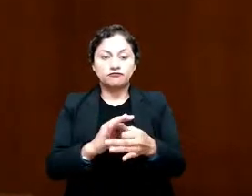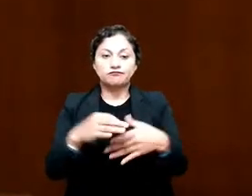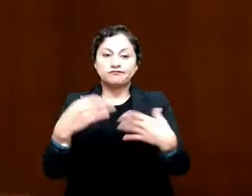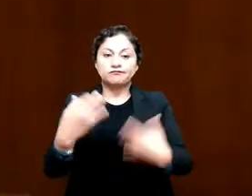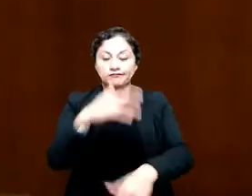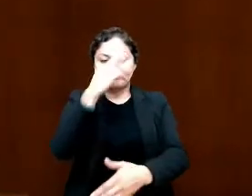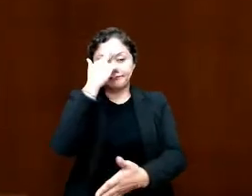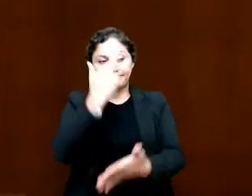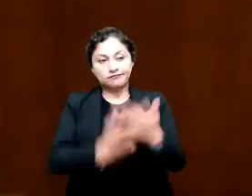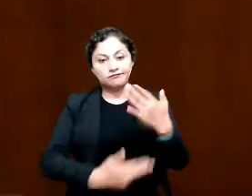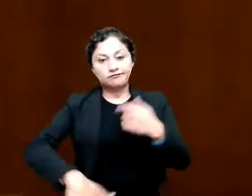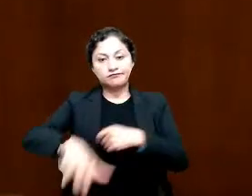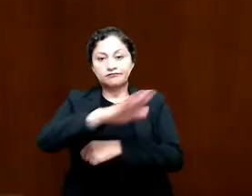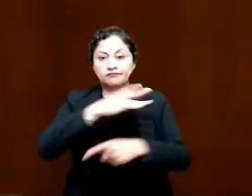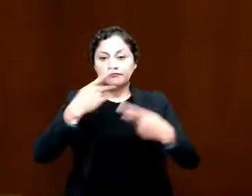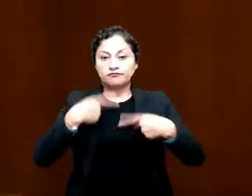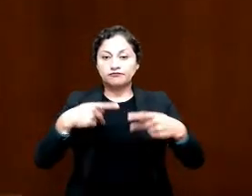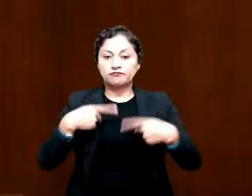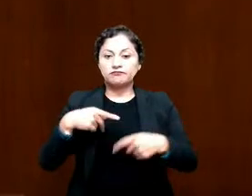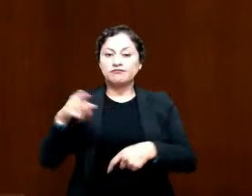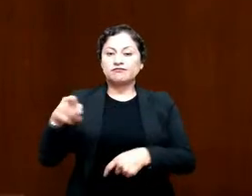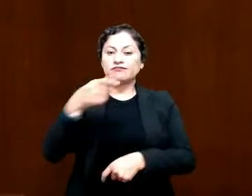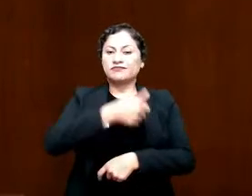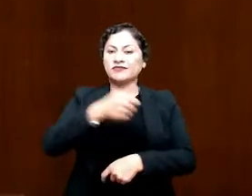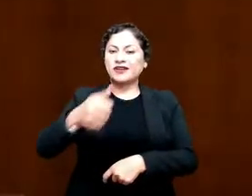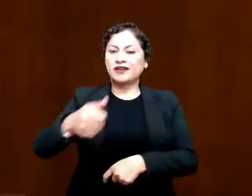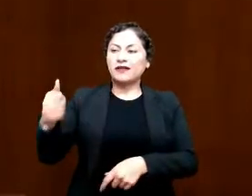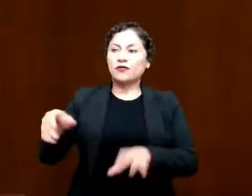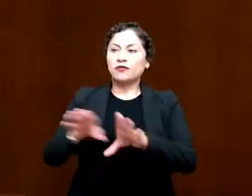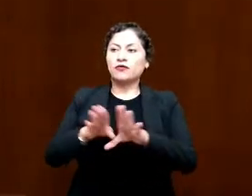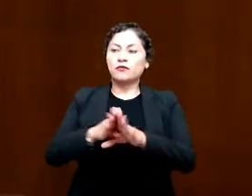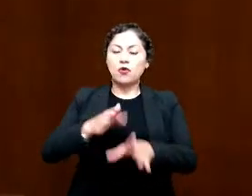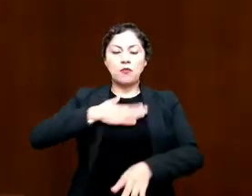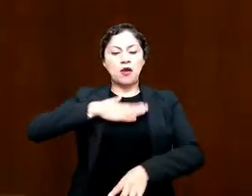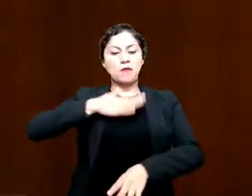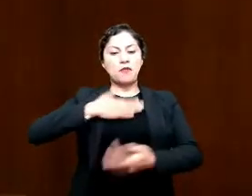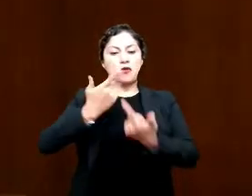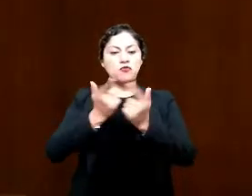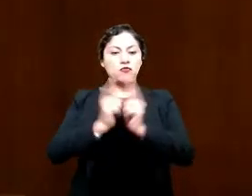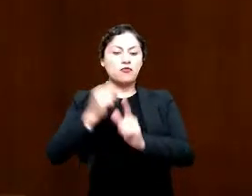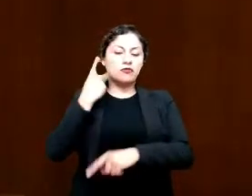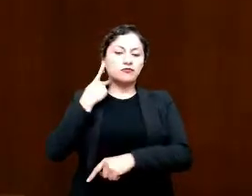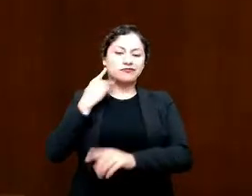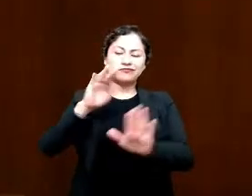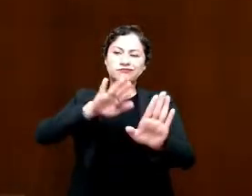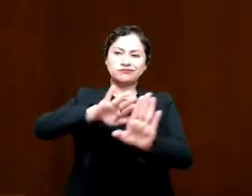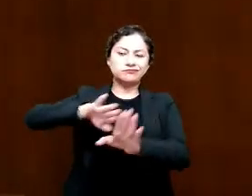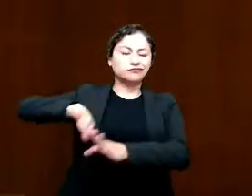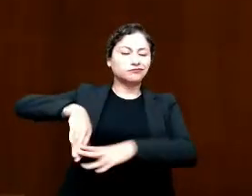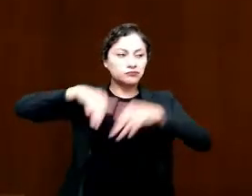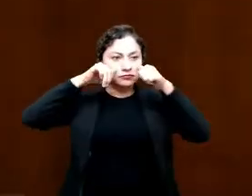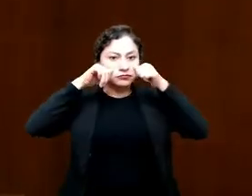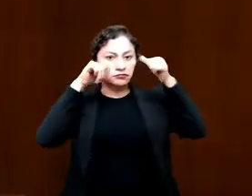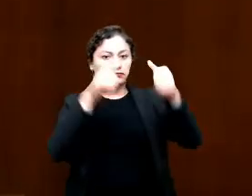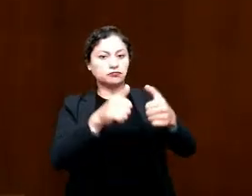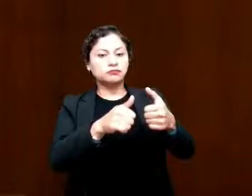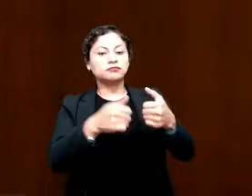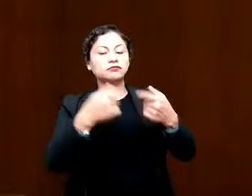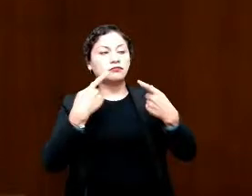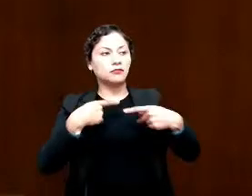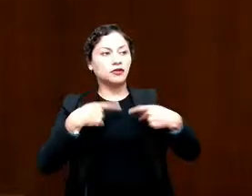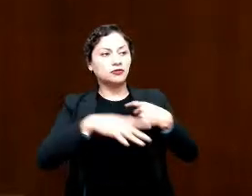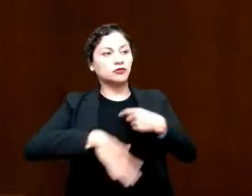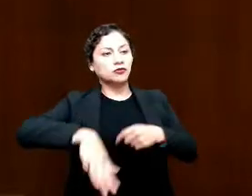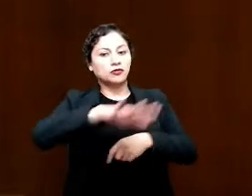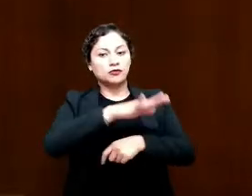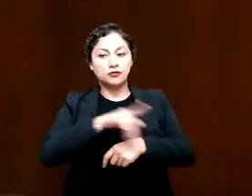en hablar en sus ambiciones partidistas. Preocupémonos por las preocupaciones de la ciudadanía. Acuérdense que fueron electas y electos